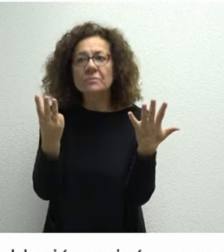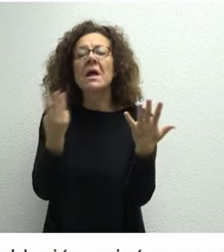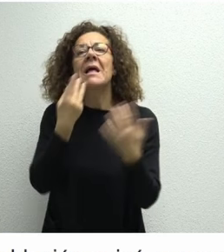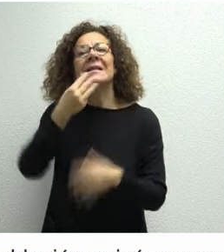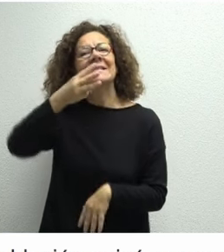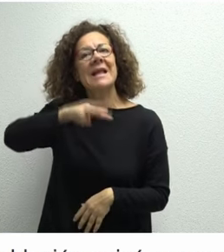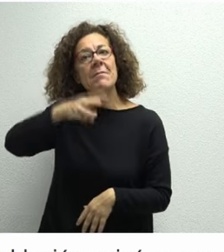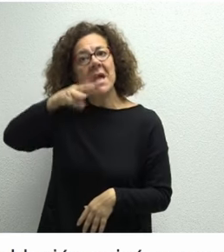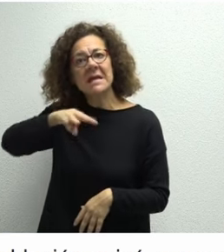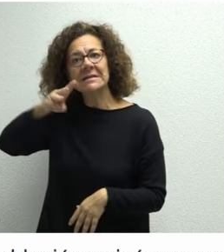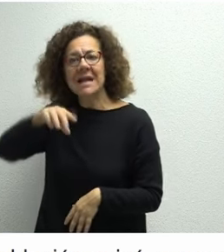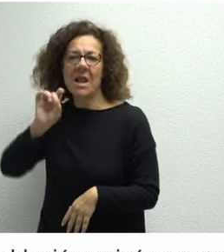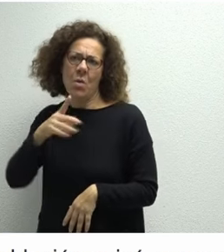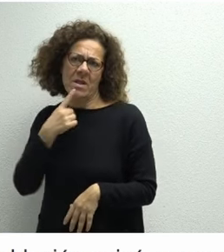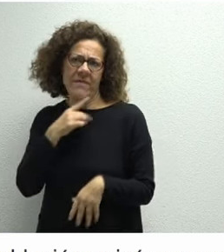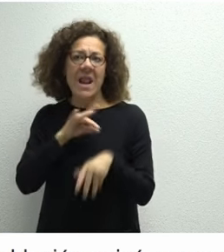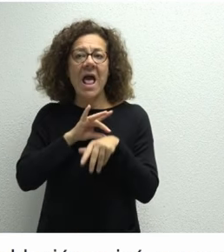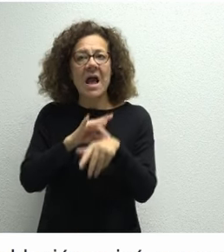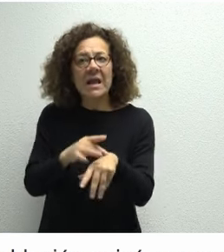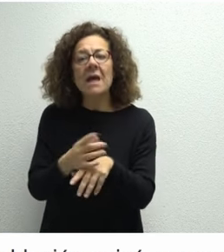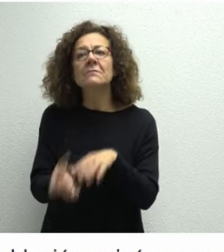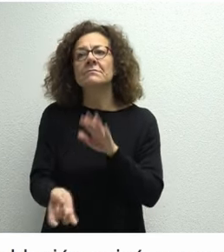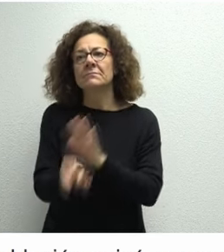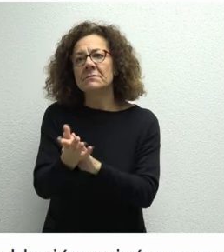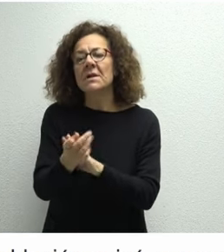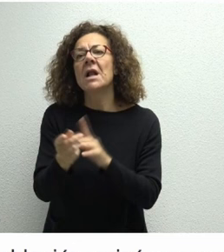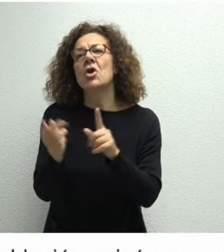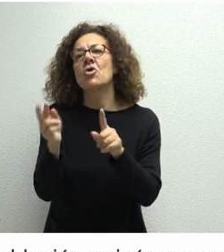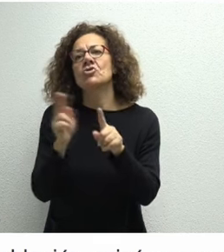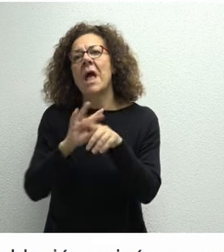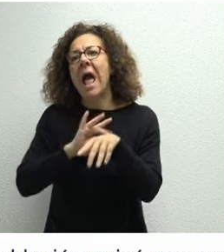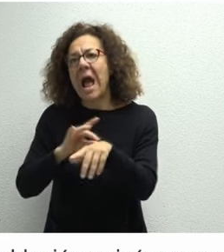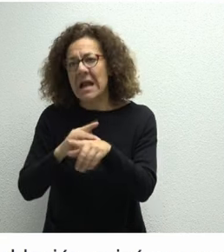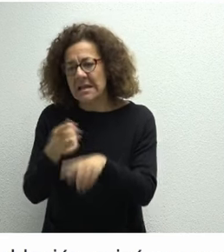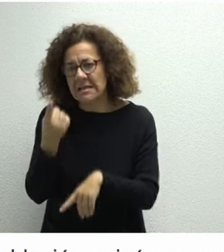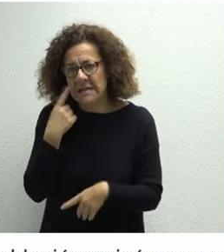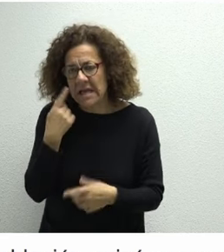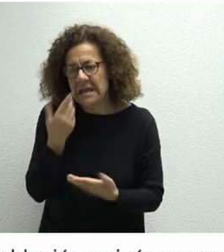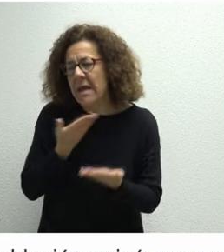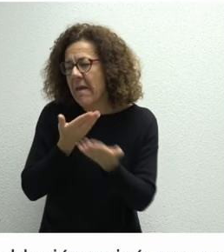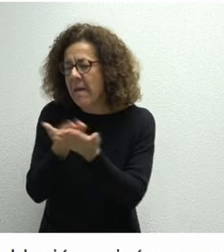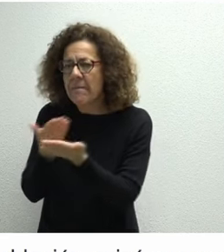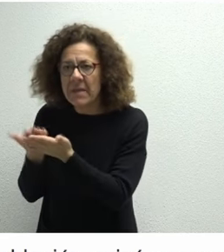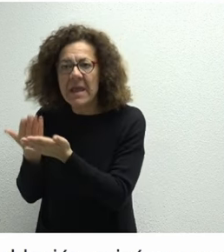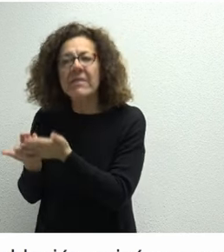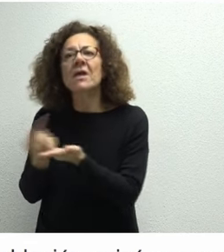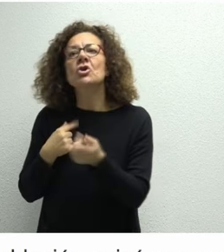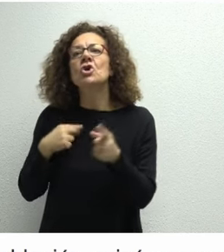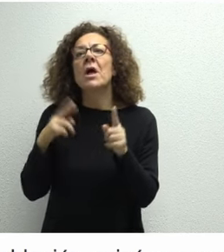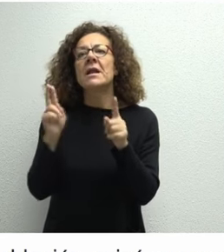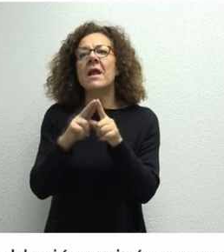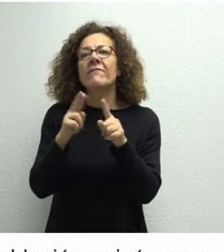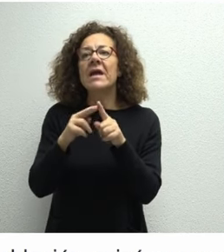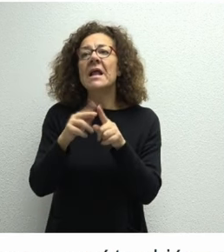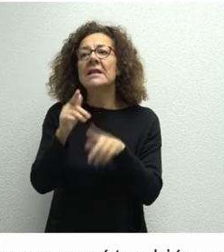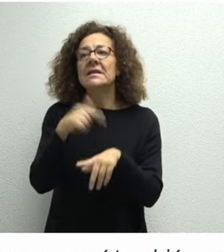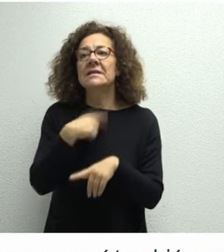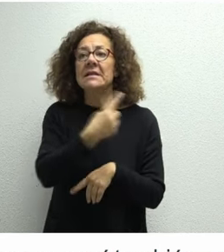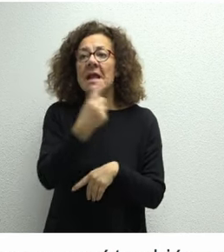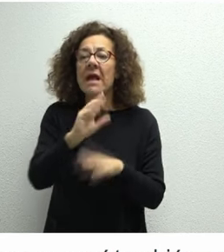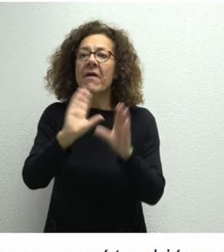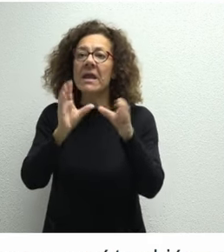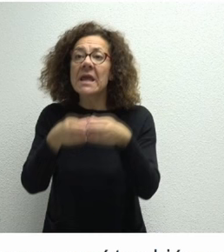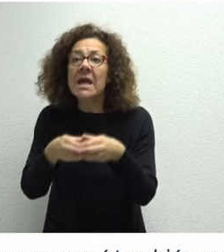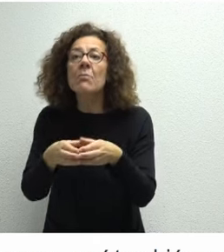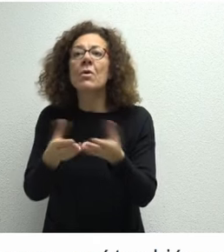trimestral como pone en la guía Lo componen Bueno pues los agentes que se no que se solicitan que son los referentes facultativos de cada equipo